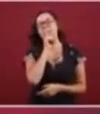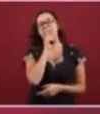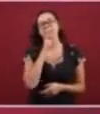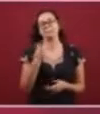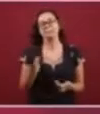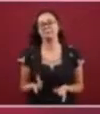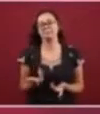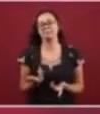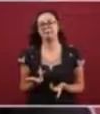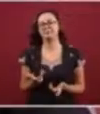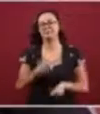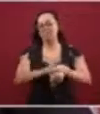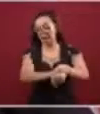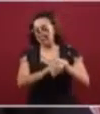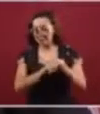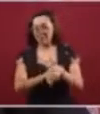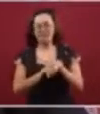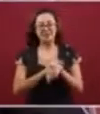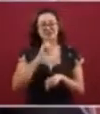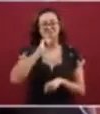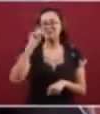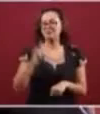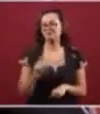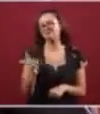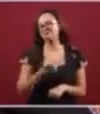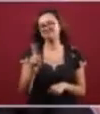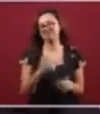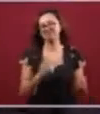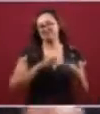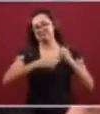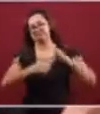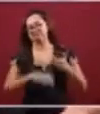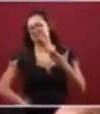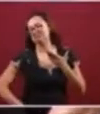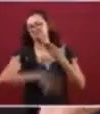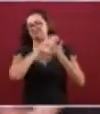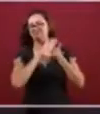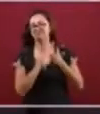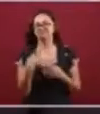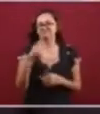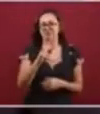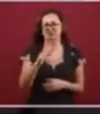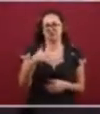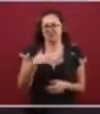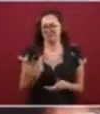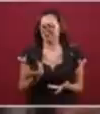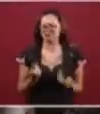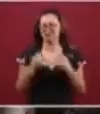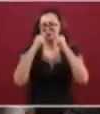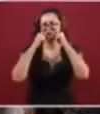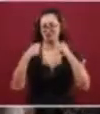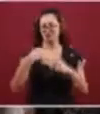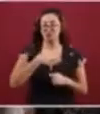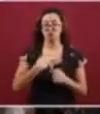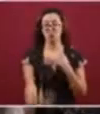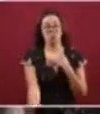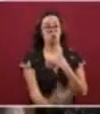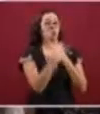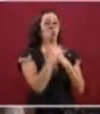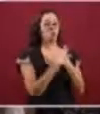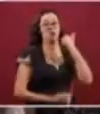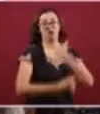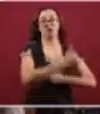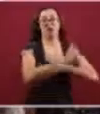No te gana amigos, a veces te gana enemigos. Pero esto no es un concurso de popularidad. Nosotros venimos a hacer